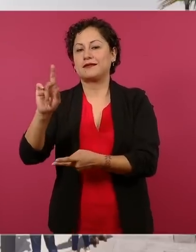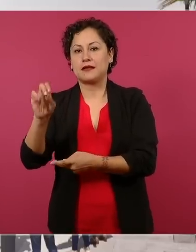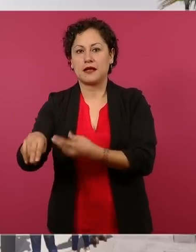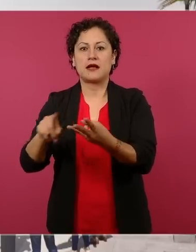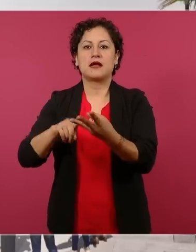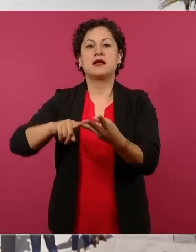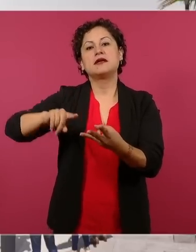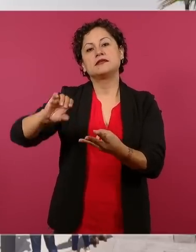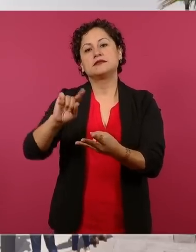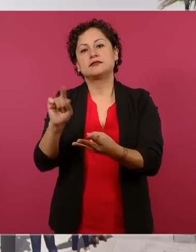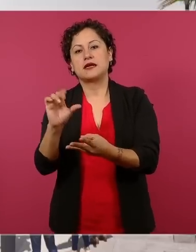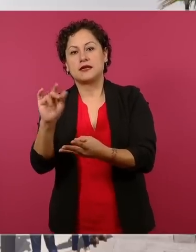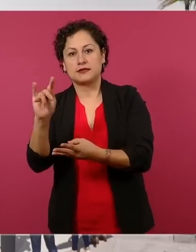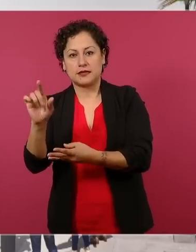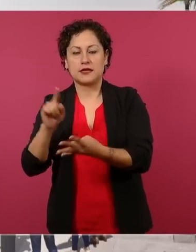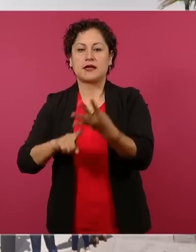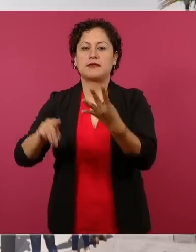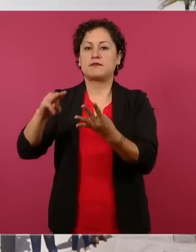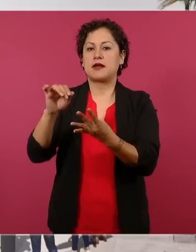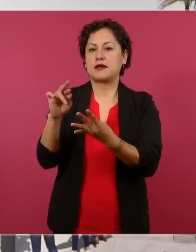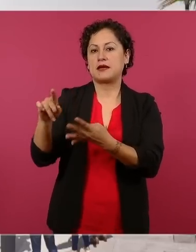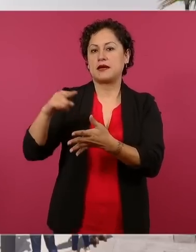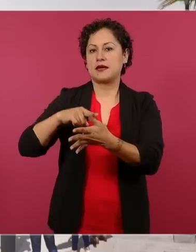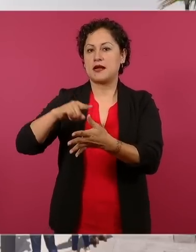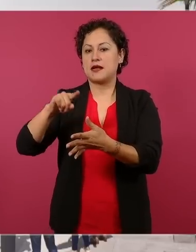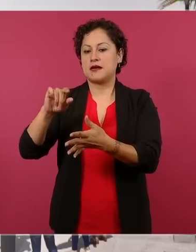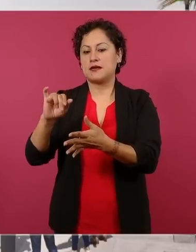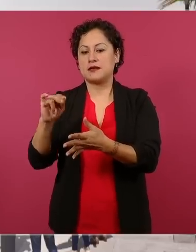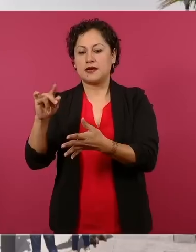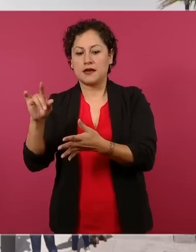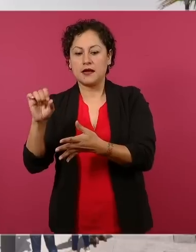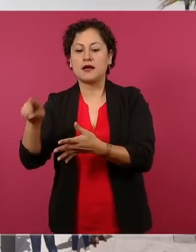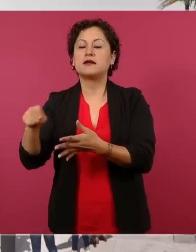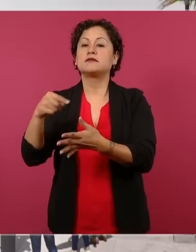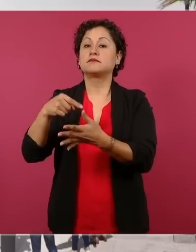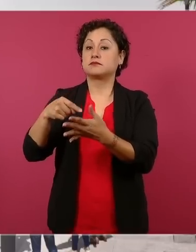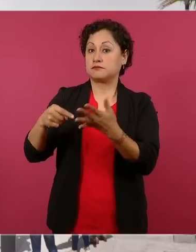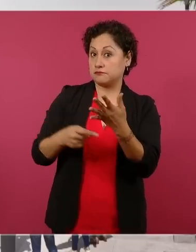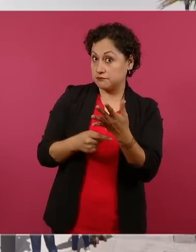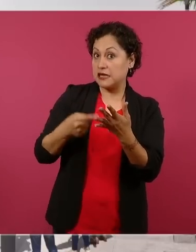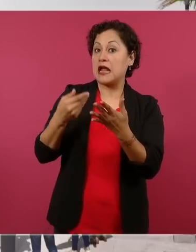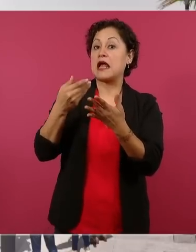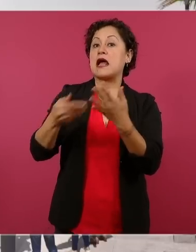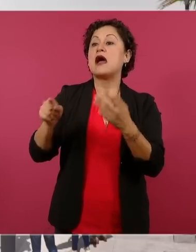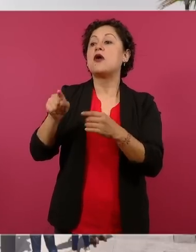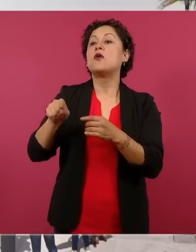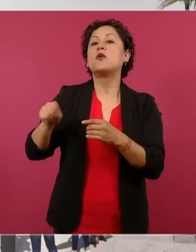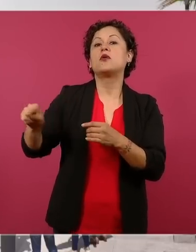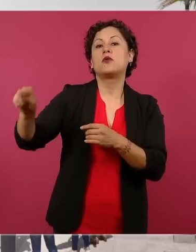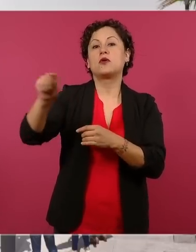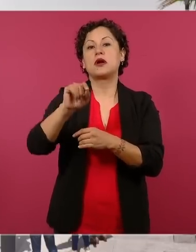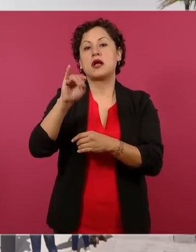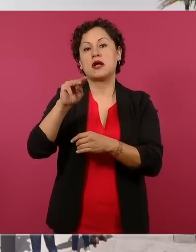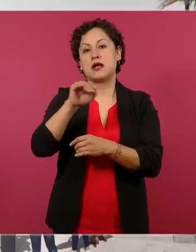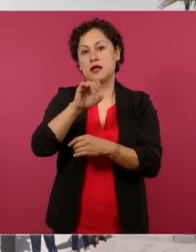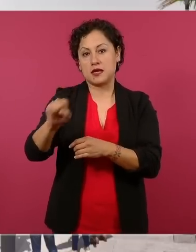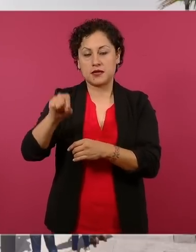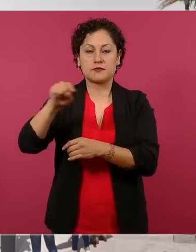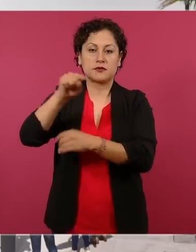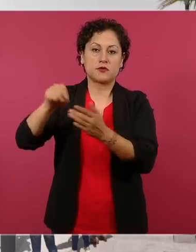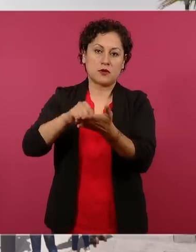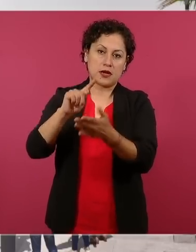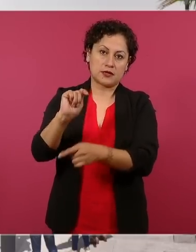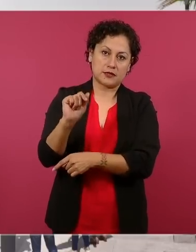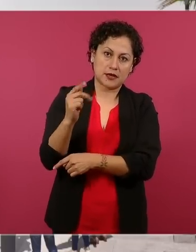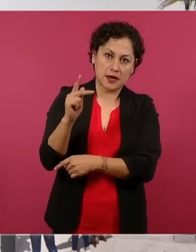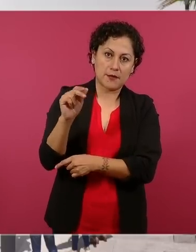Luis Acatlán, el de Marquelia, el de Olinalá y actualmente se están construyendo los hospitales del IMSS Bienestar en Tlapa y